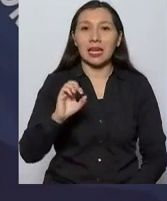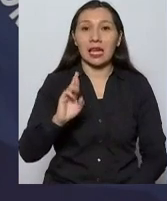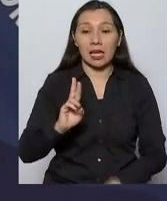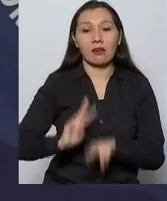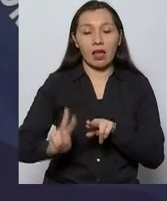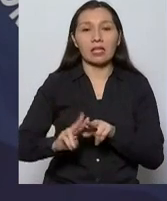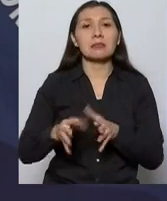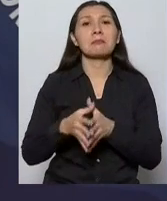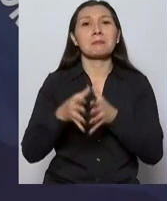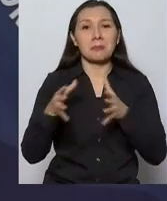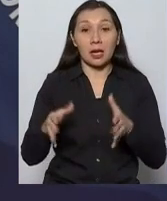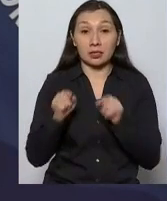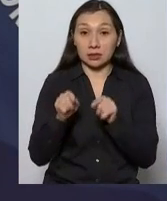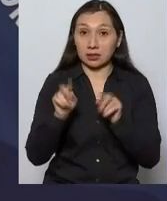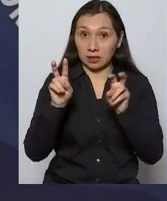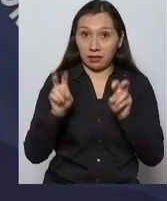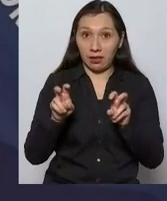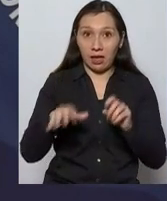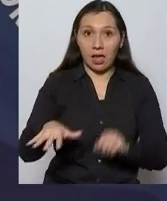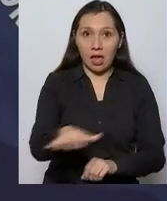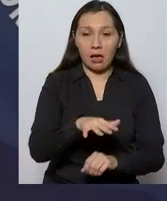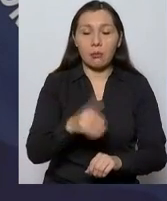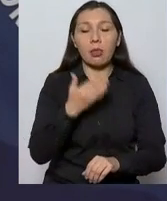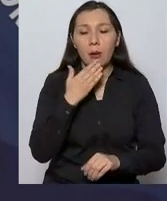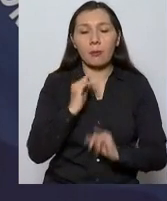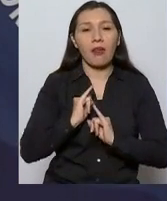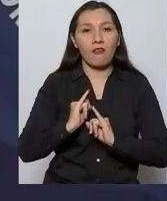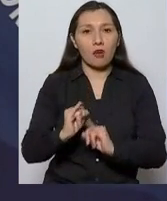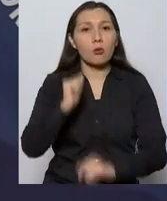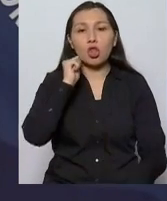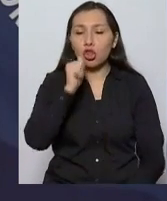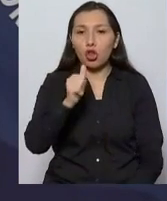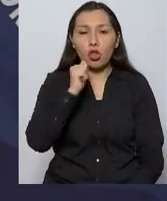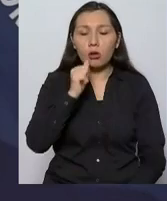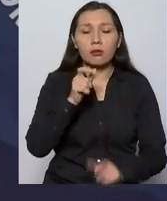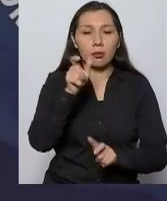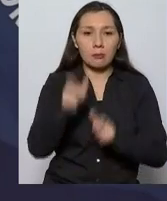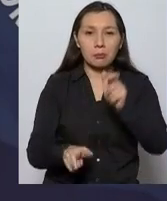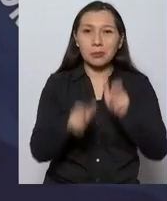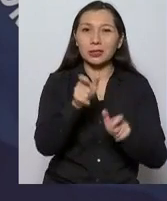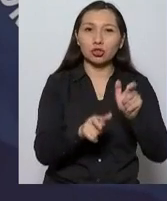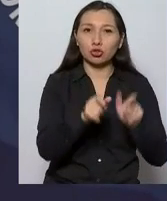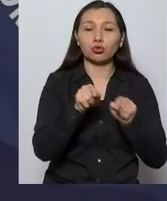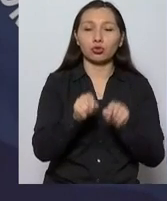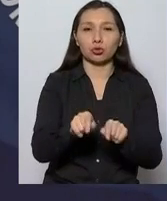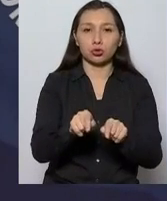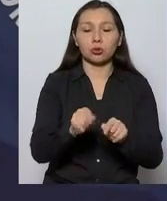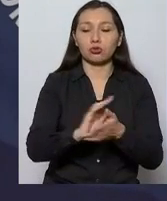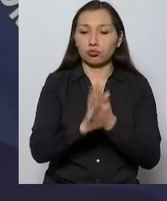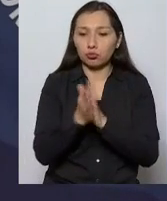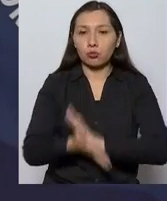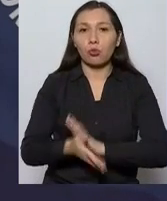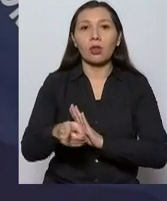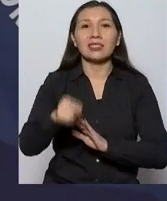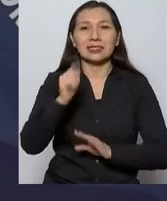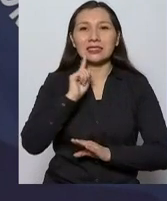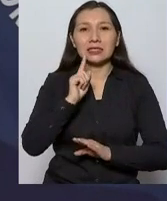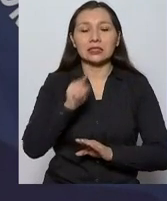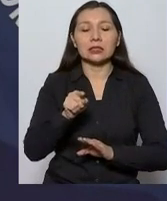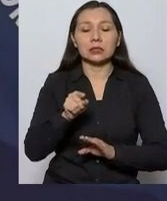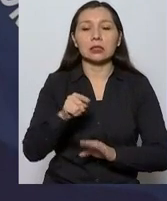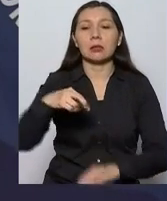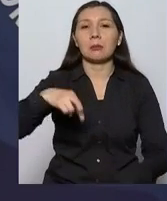mediante PCR, y en ese contexto notificamos todos los casos que han tenido